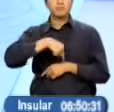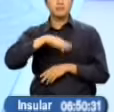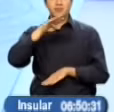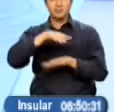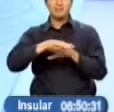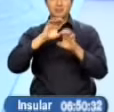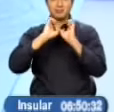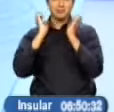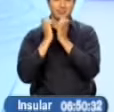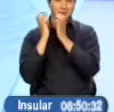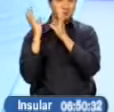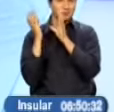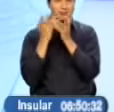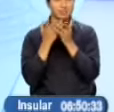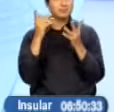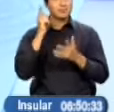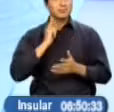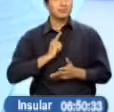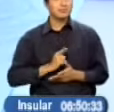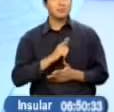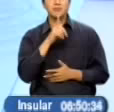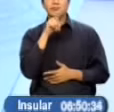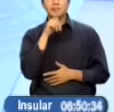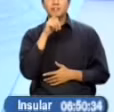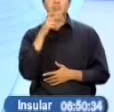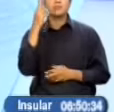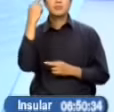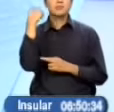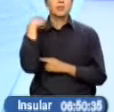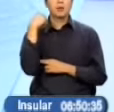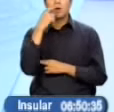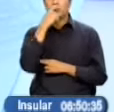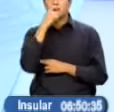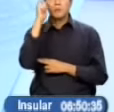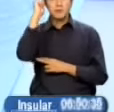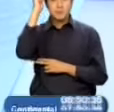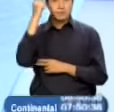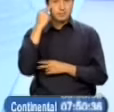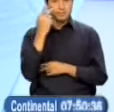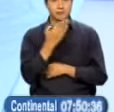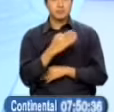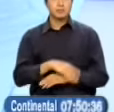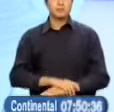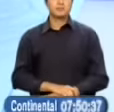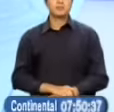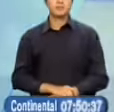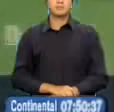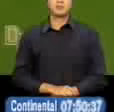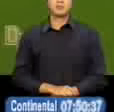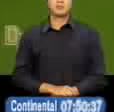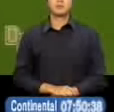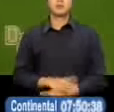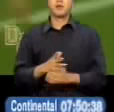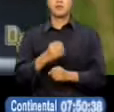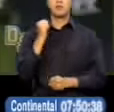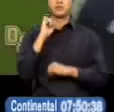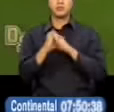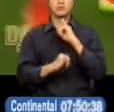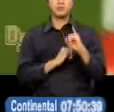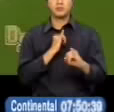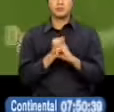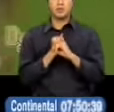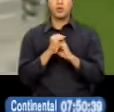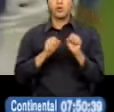el estadio olímpico atahualpa detalles de quienes estarán encargados de administrar justicia en este partido la federación internacional